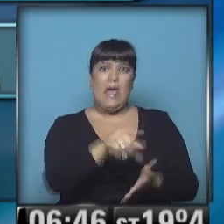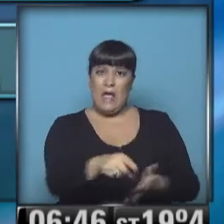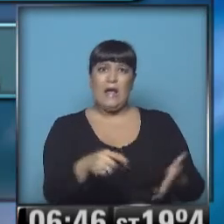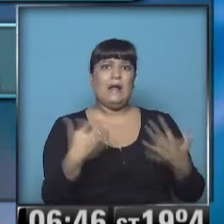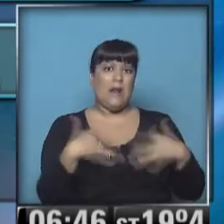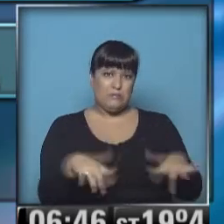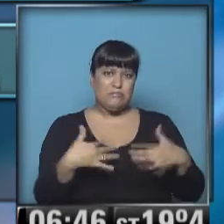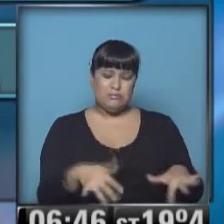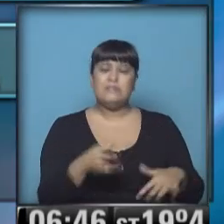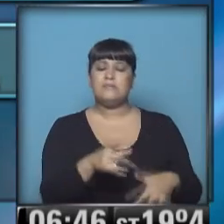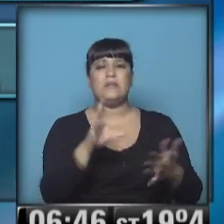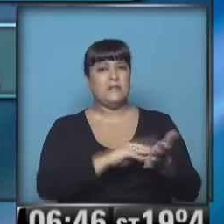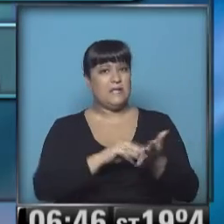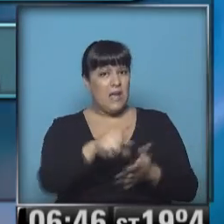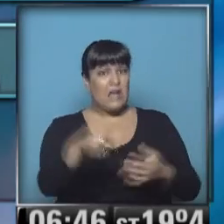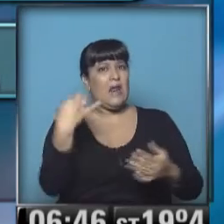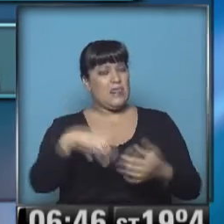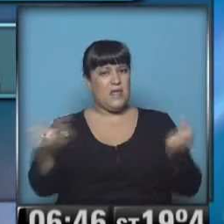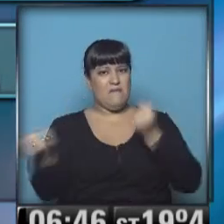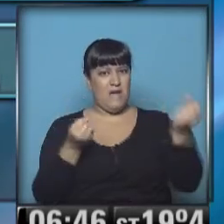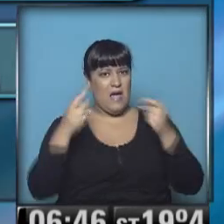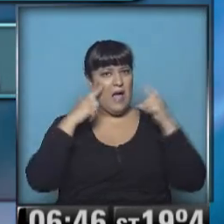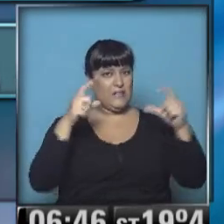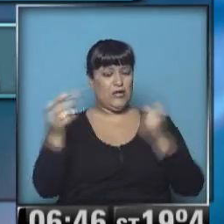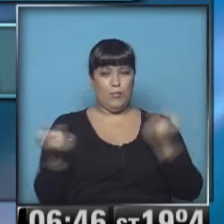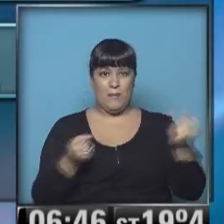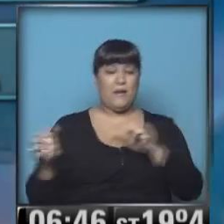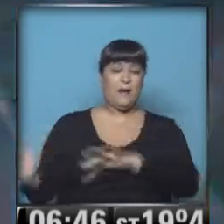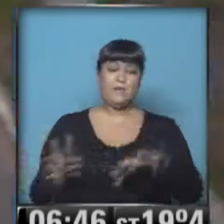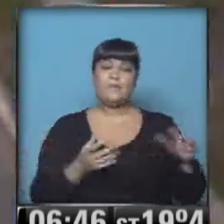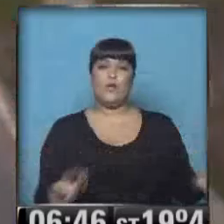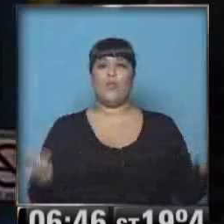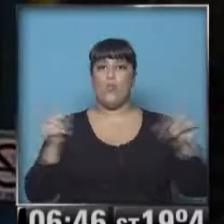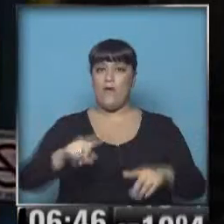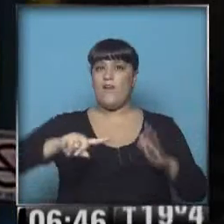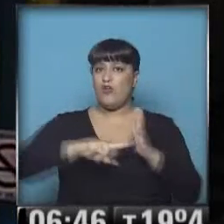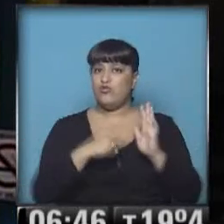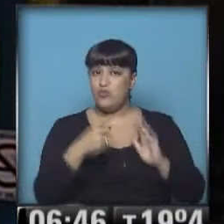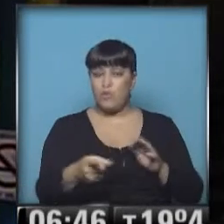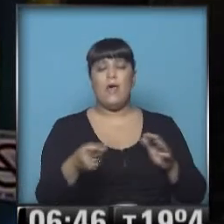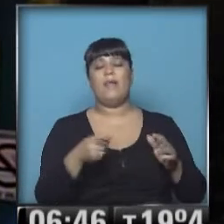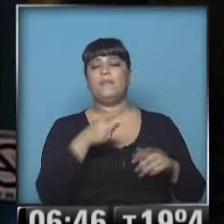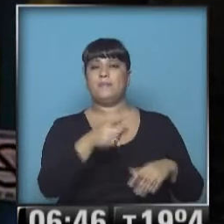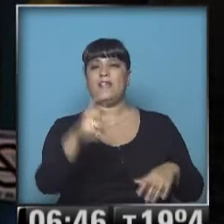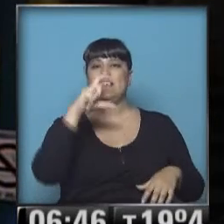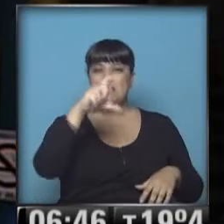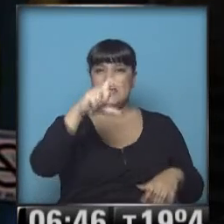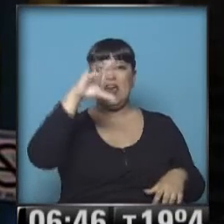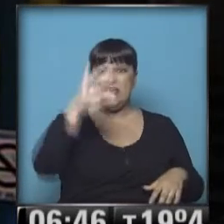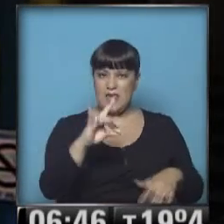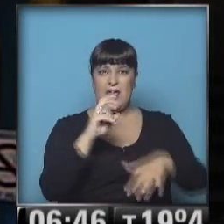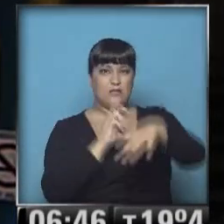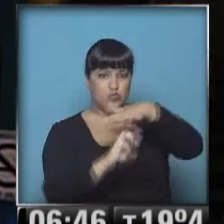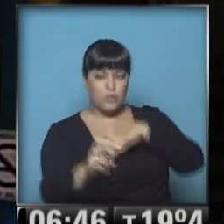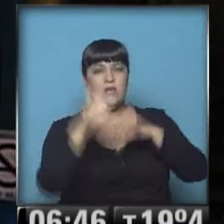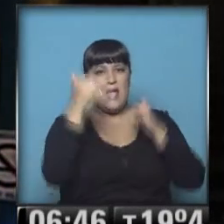bueno, transiten en este caso aún con mayor precaución. De regreso a la ciudad repasamos los servicios. Las líneas C y D operan con demoras.